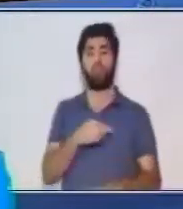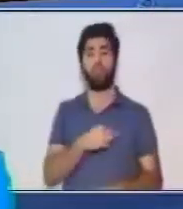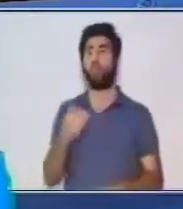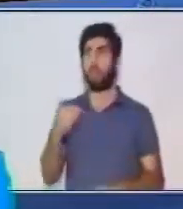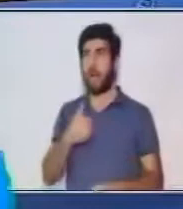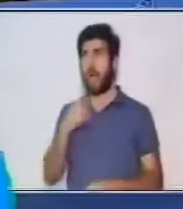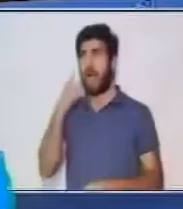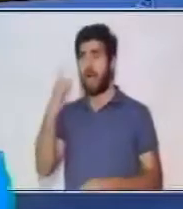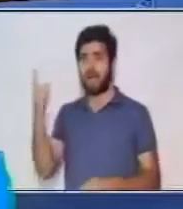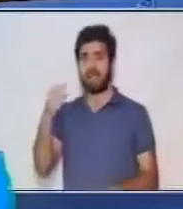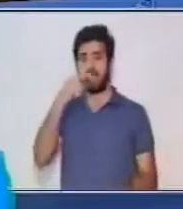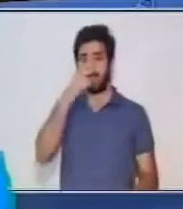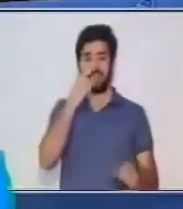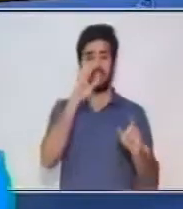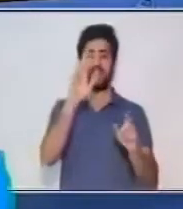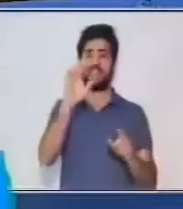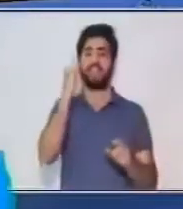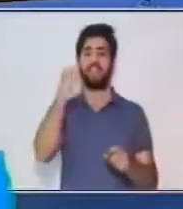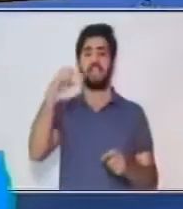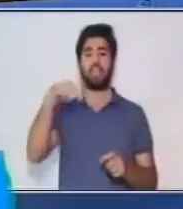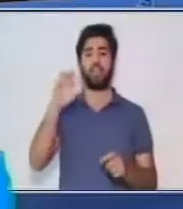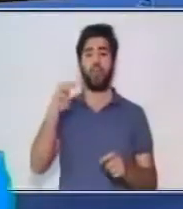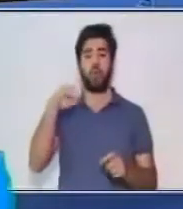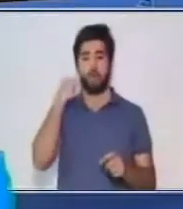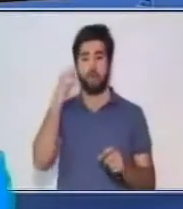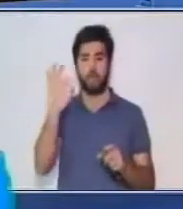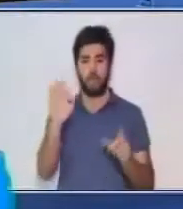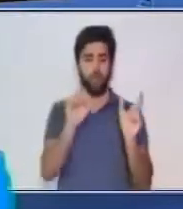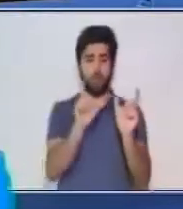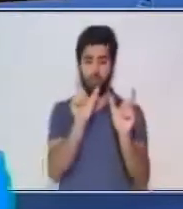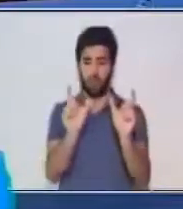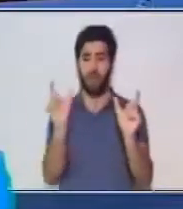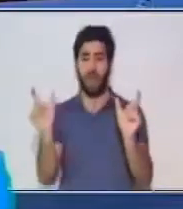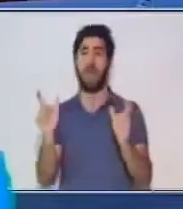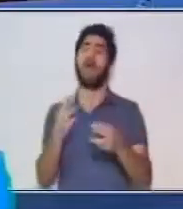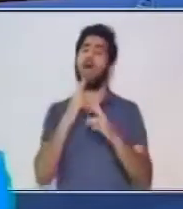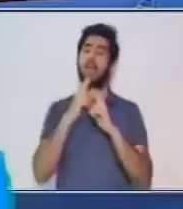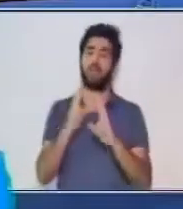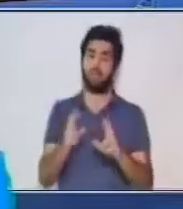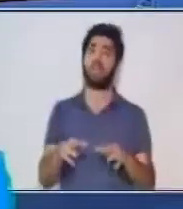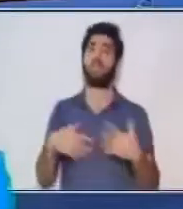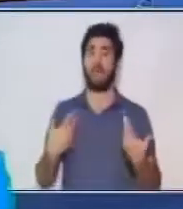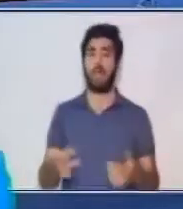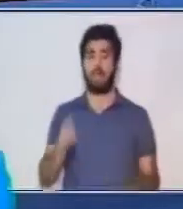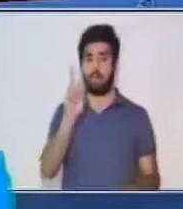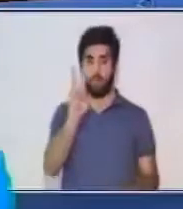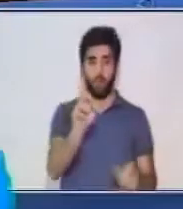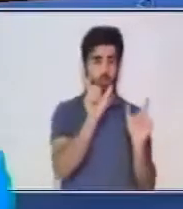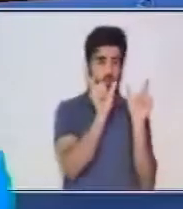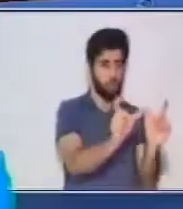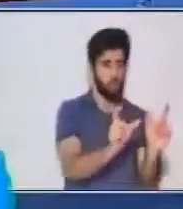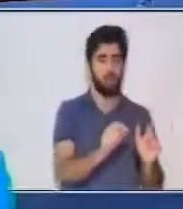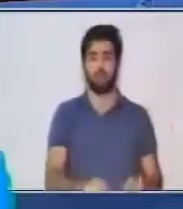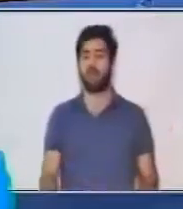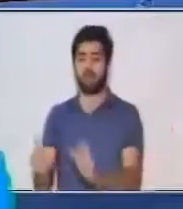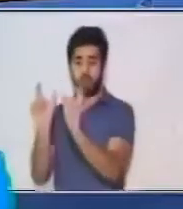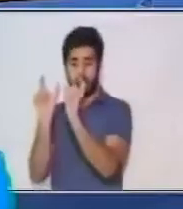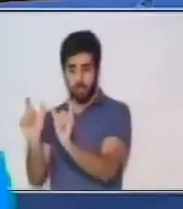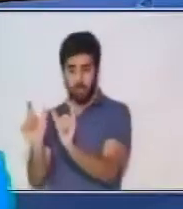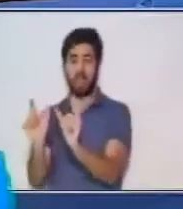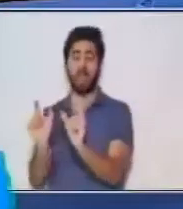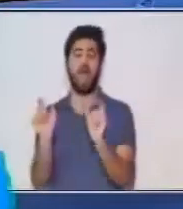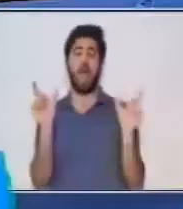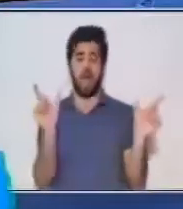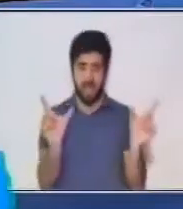trinomio, la solución son dos binomios. En cada binomio aparece